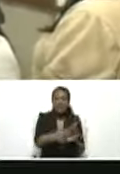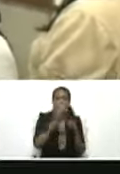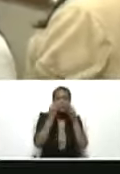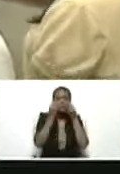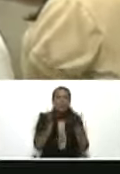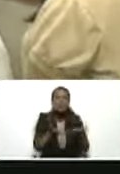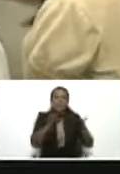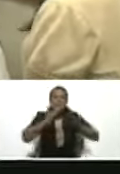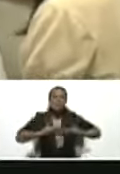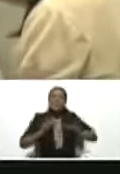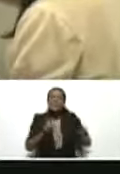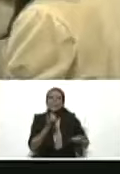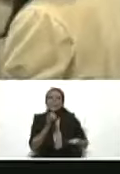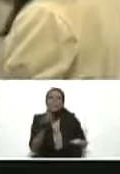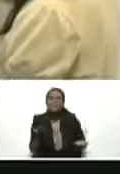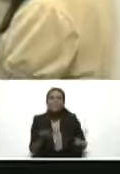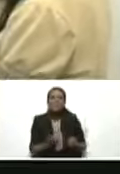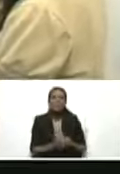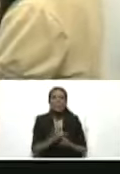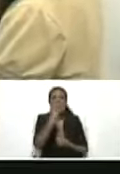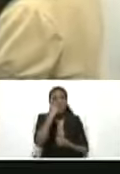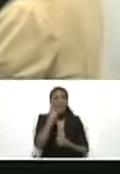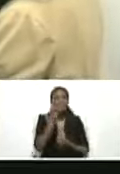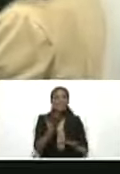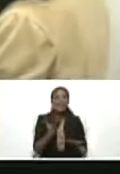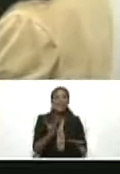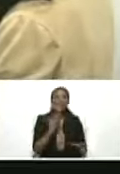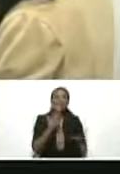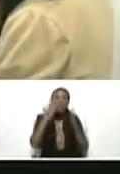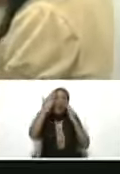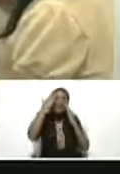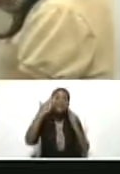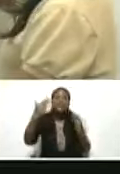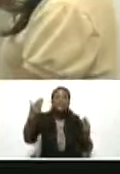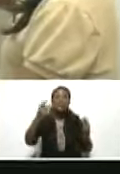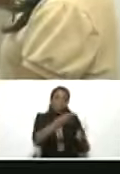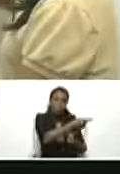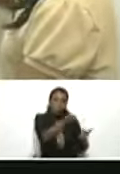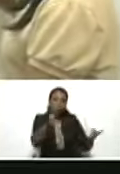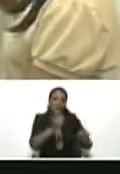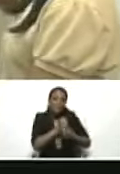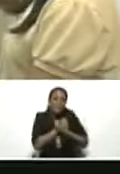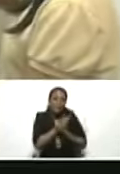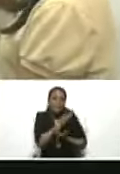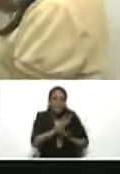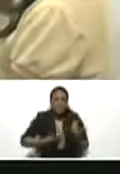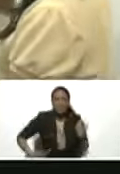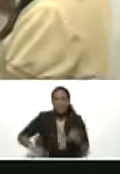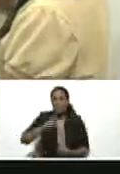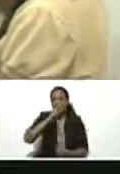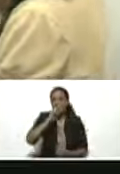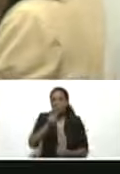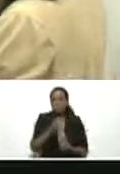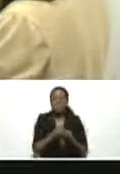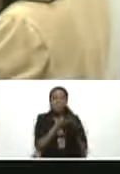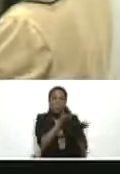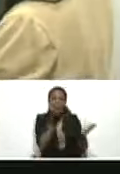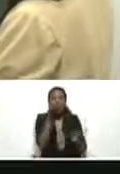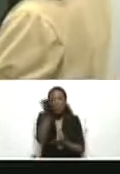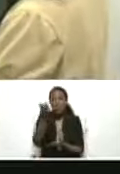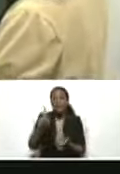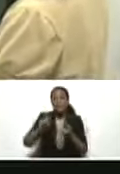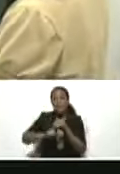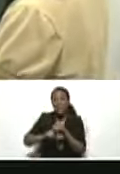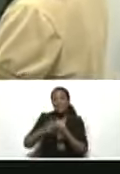Qué me traes Daniela primero que todo quiero darle un saludo a usted querido presidente Nicolás Maduro a usted